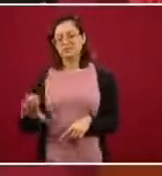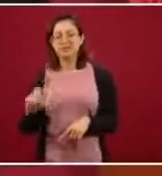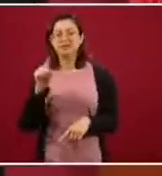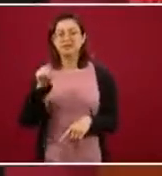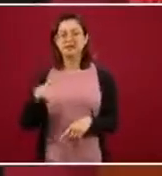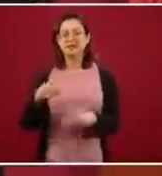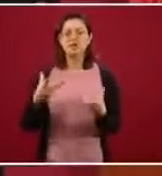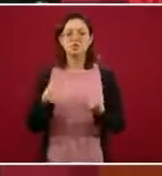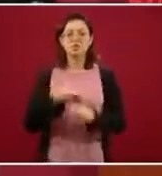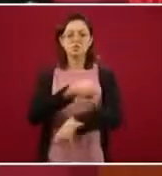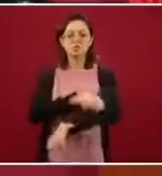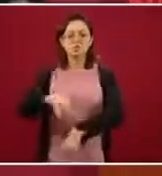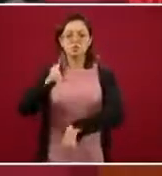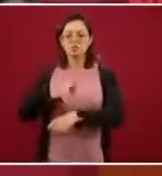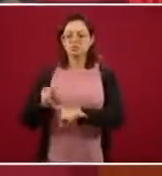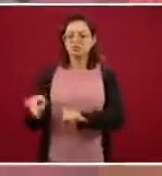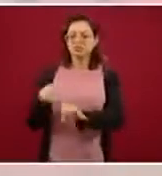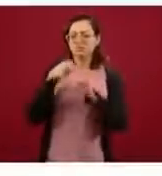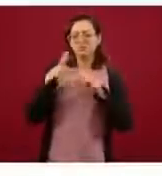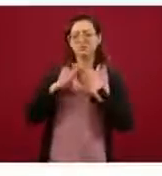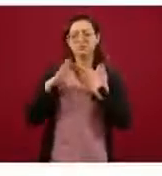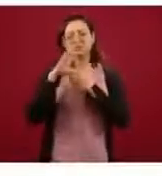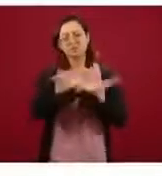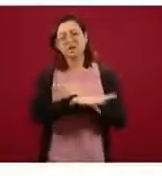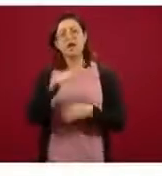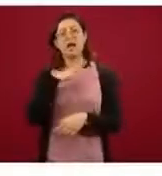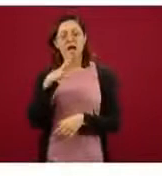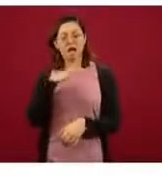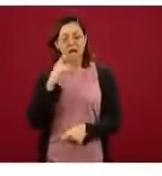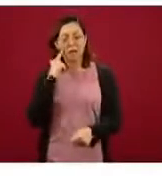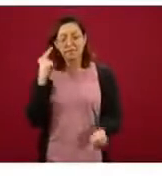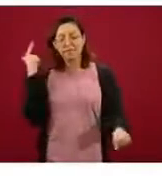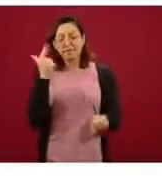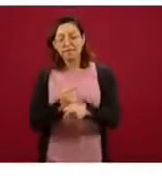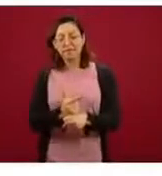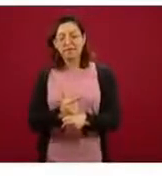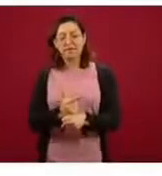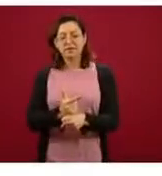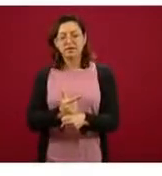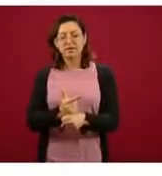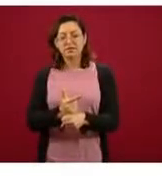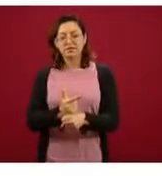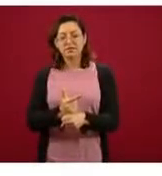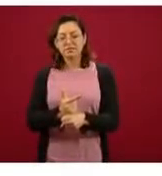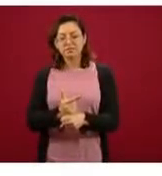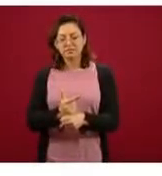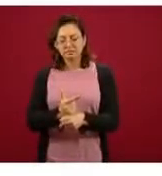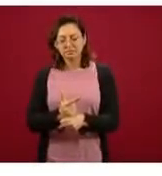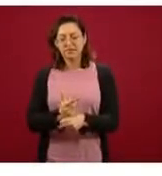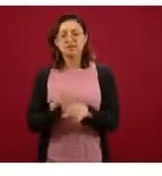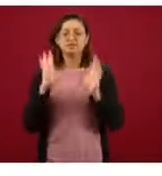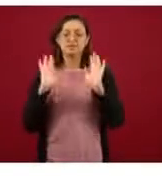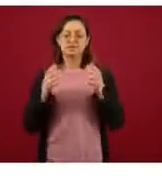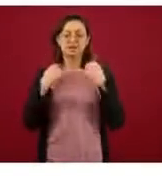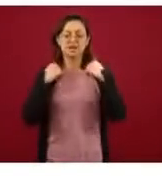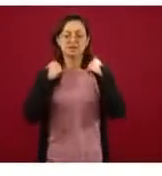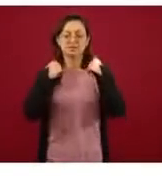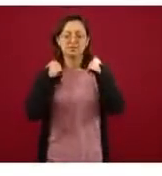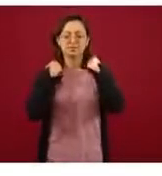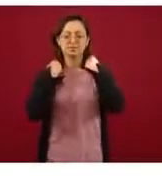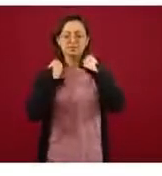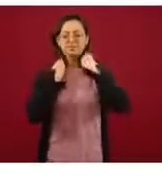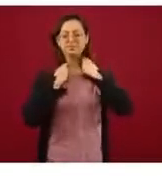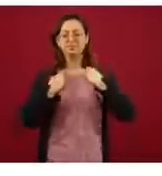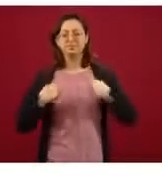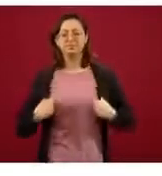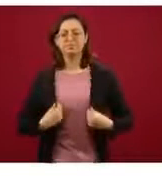con la Coordinación Nacional Antisecuestro, y el primer caso que se ha detectado es y ya se encuentra